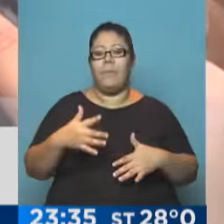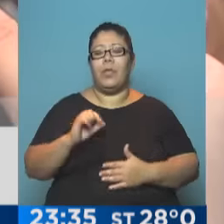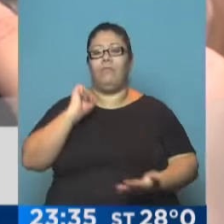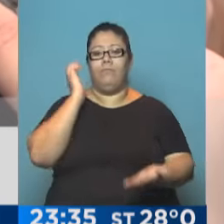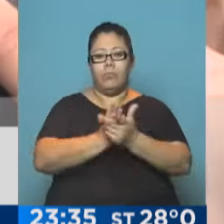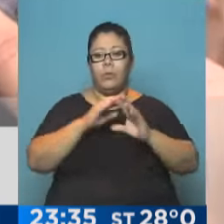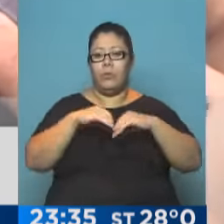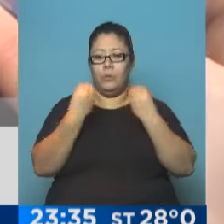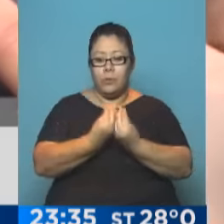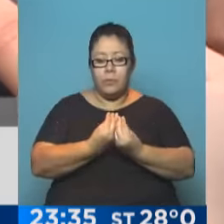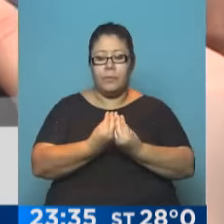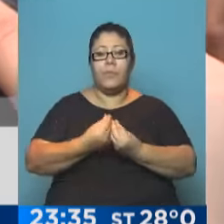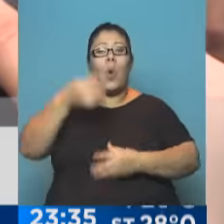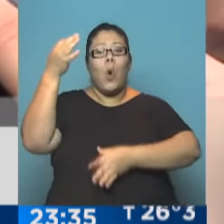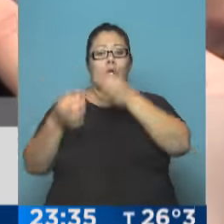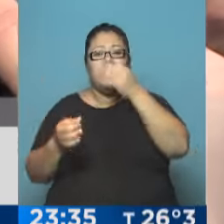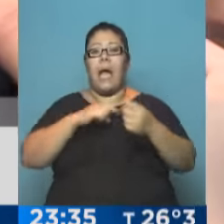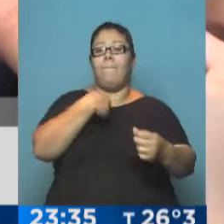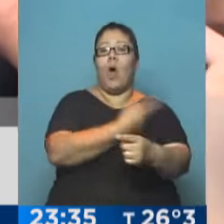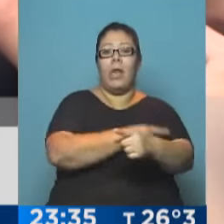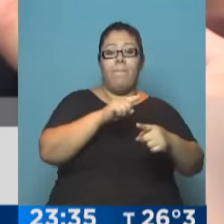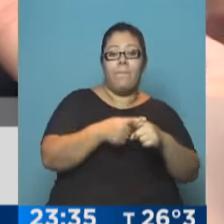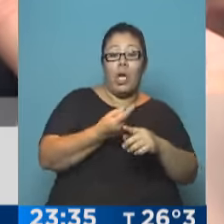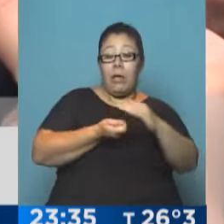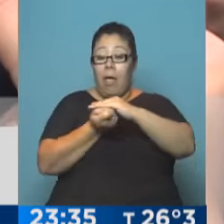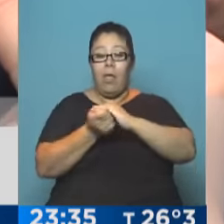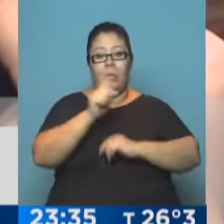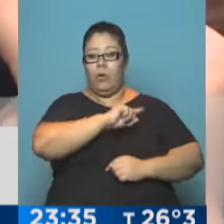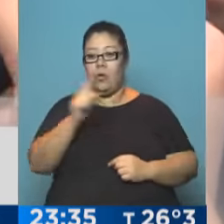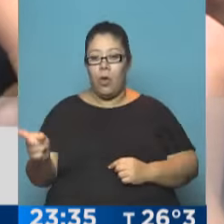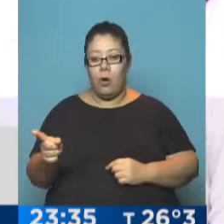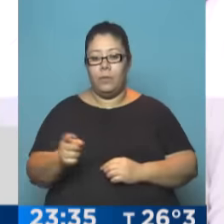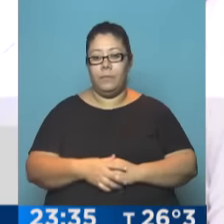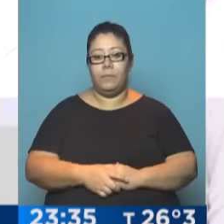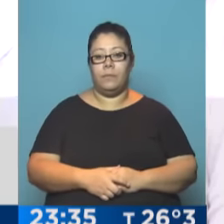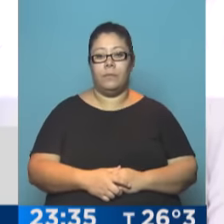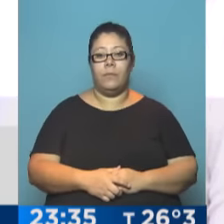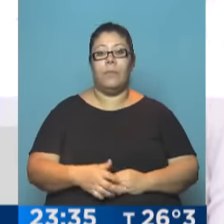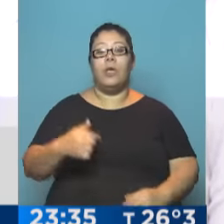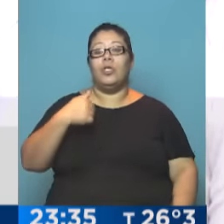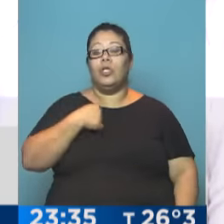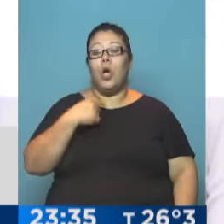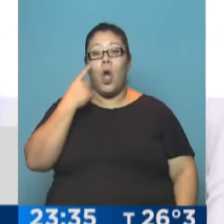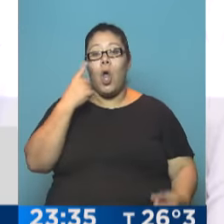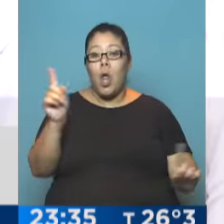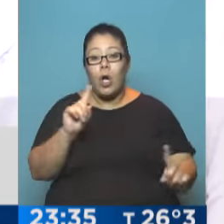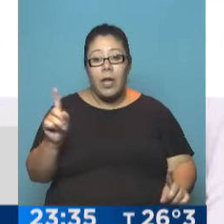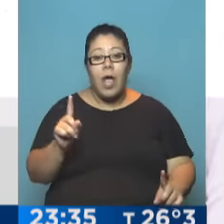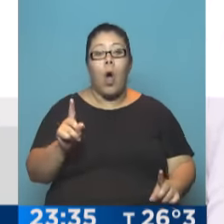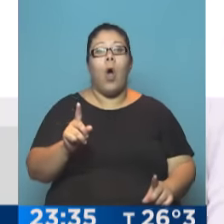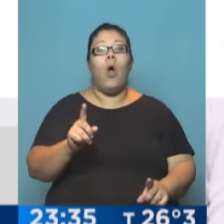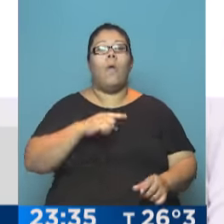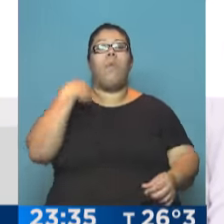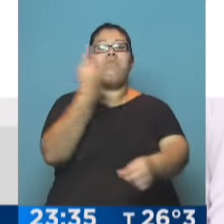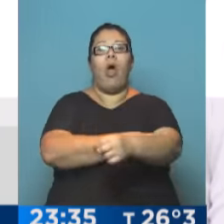dejarse influenciar por el poder político o económico de quienes sean procesados. Y yo no creo que sean elefantes los que derrotamos, porque